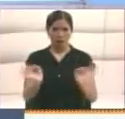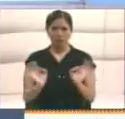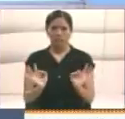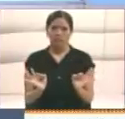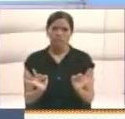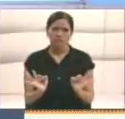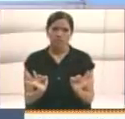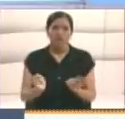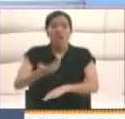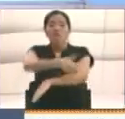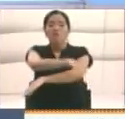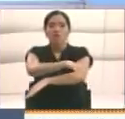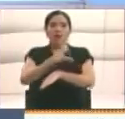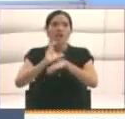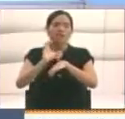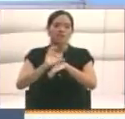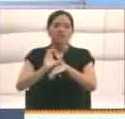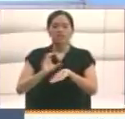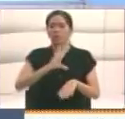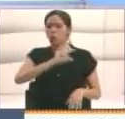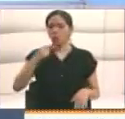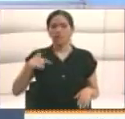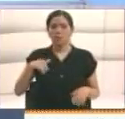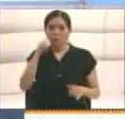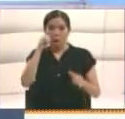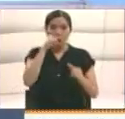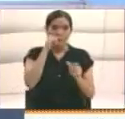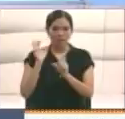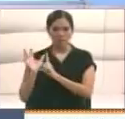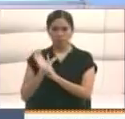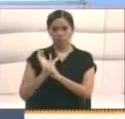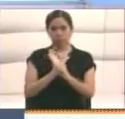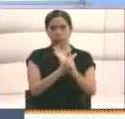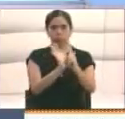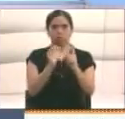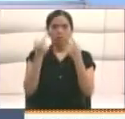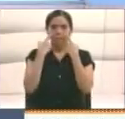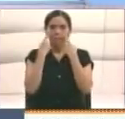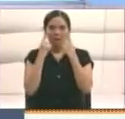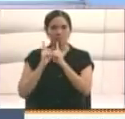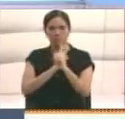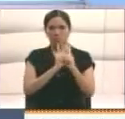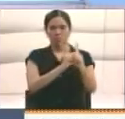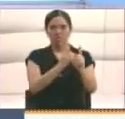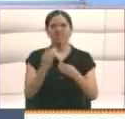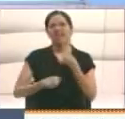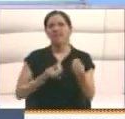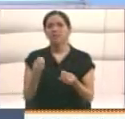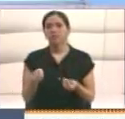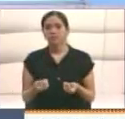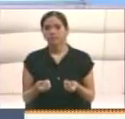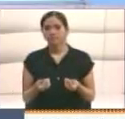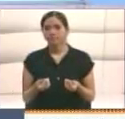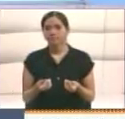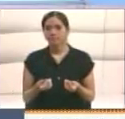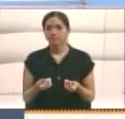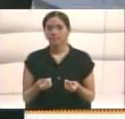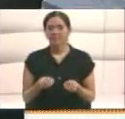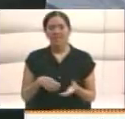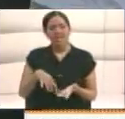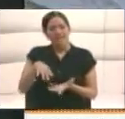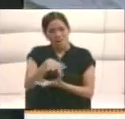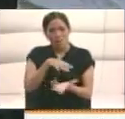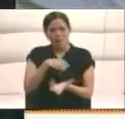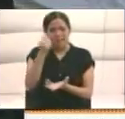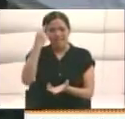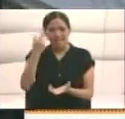fuera de las ciudades, ni tenemos cámaras siguiéndolos a ellos a ver qué están haciendo o no están haciendo. El problema, ¿saben cuál es? Y yo quiero insistir